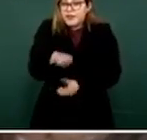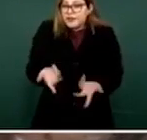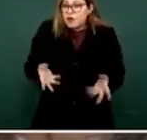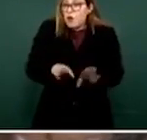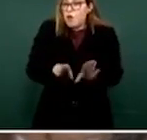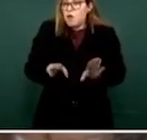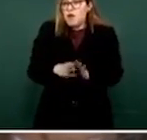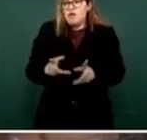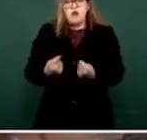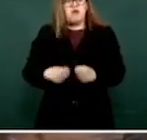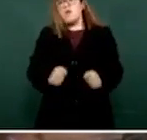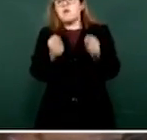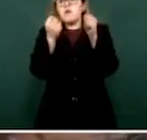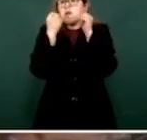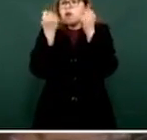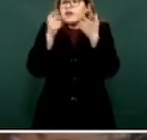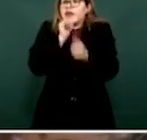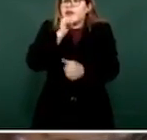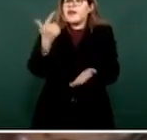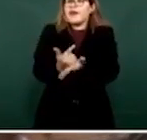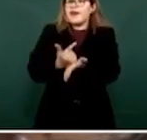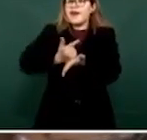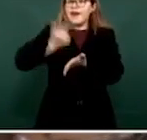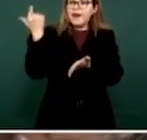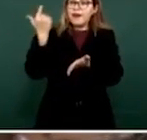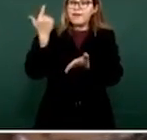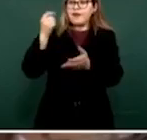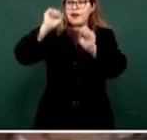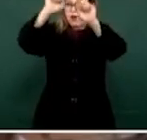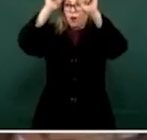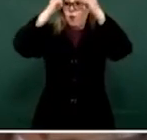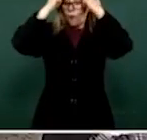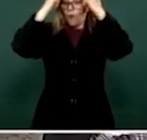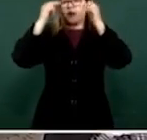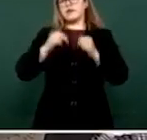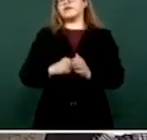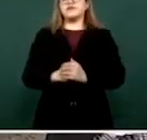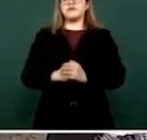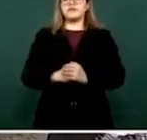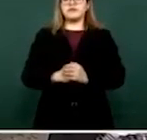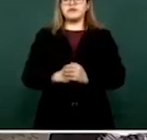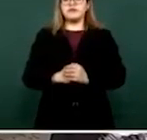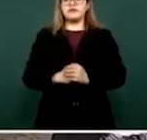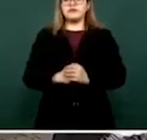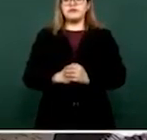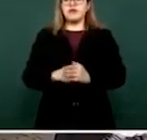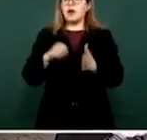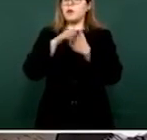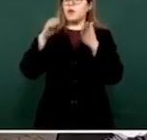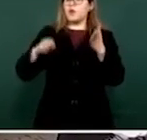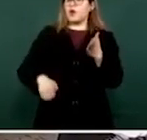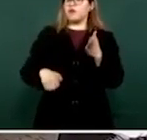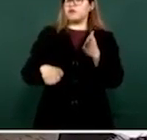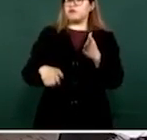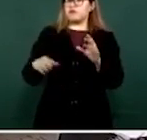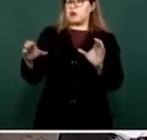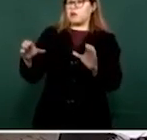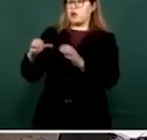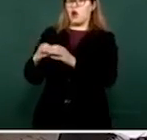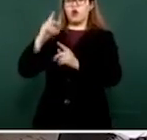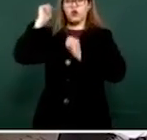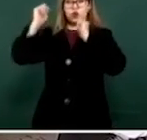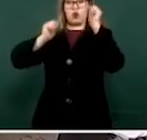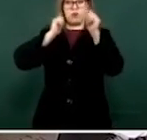le está importando lo grave que está ocurriendo en la Huasteca Potosina, y un gremio como es el turismo, que